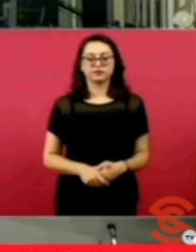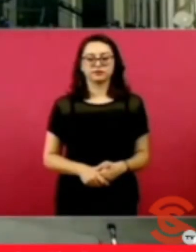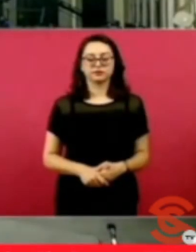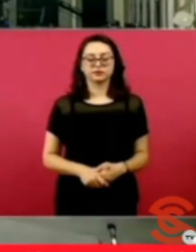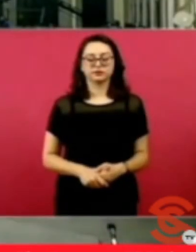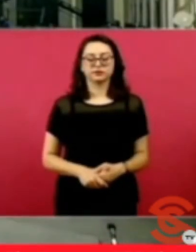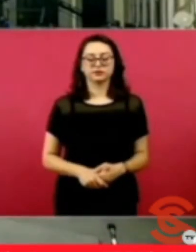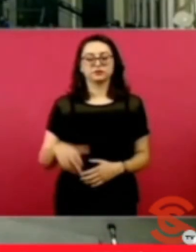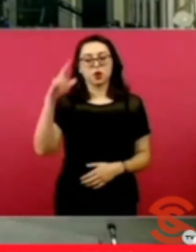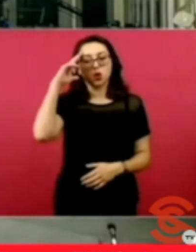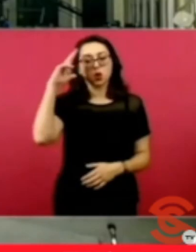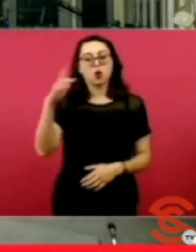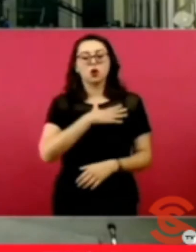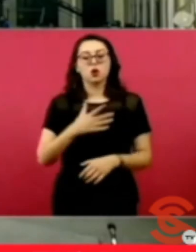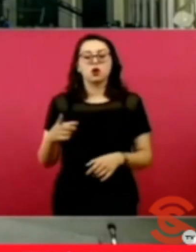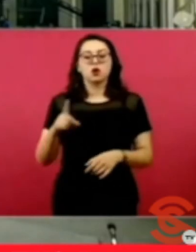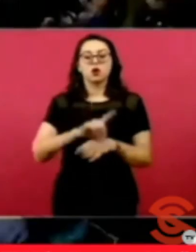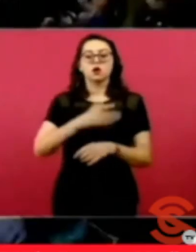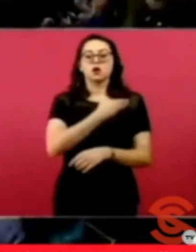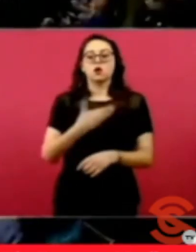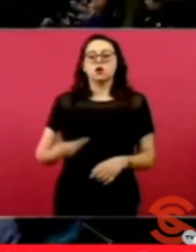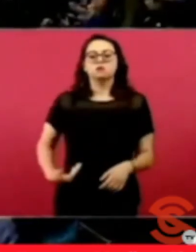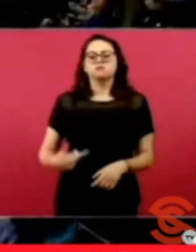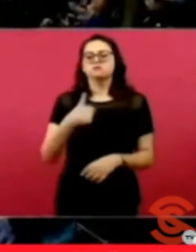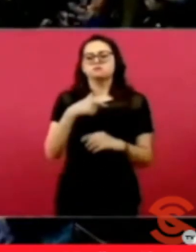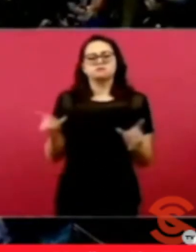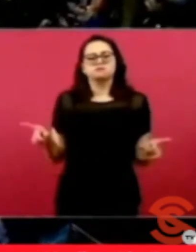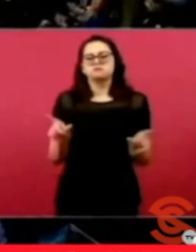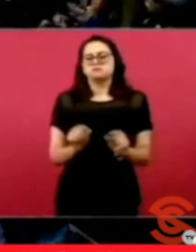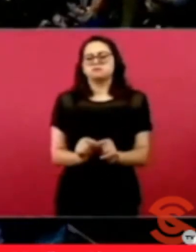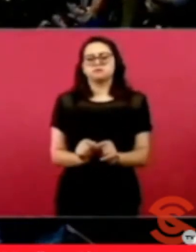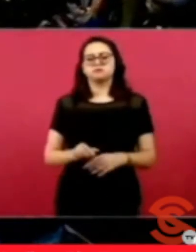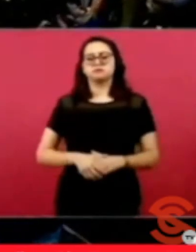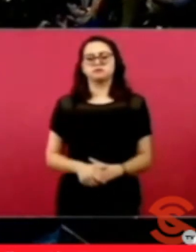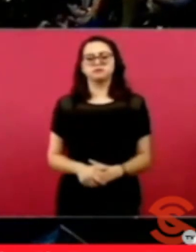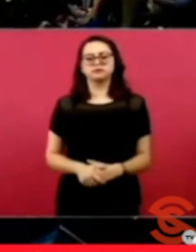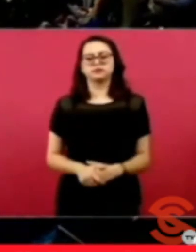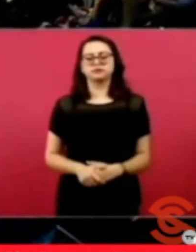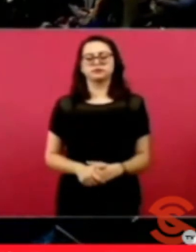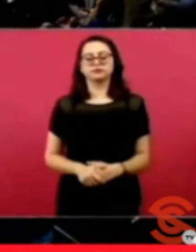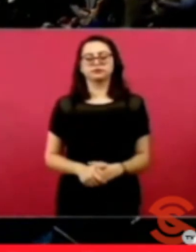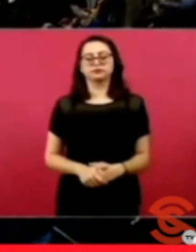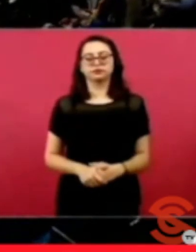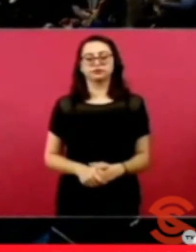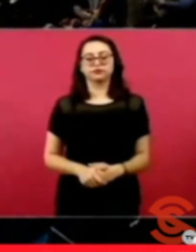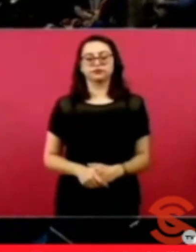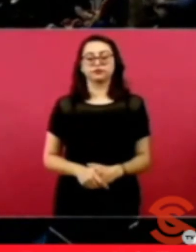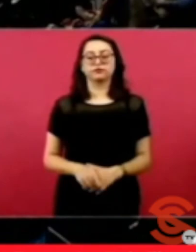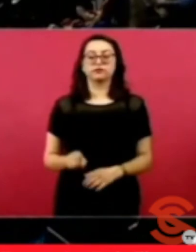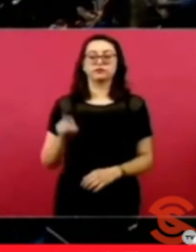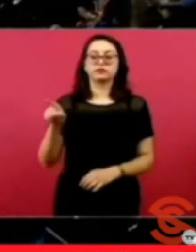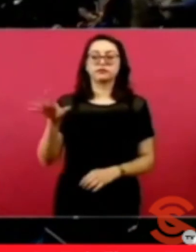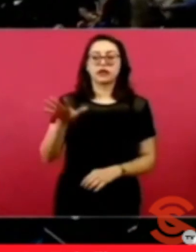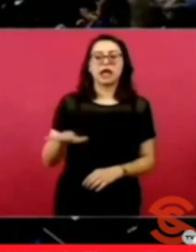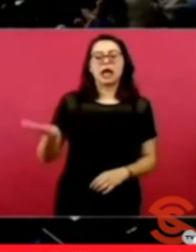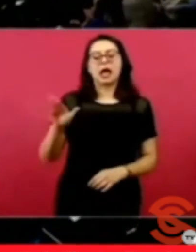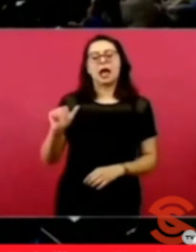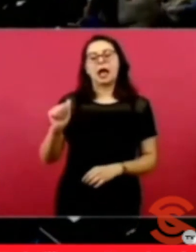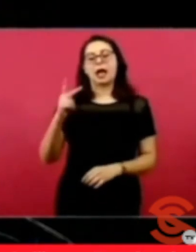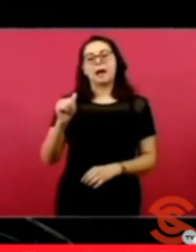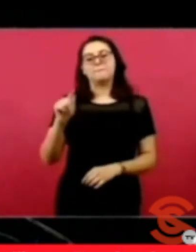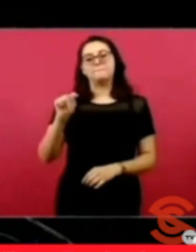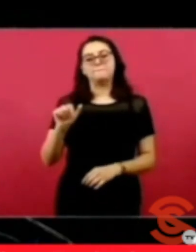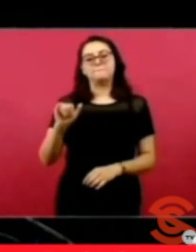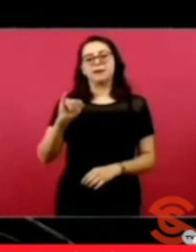Hola, buenos días, presidente. Quiero ser muy breve, nada más preguntarle sobre el comentario del obispo de Apatzingán, Cristóbal Asensio.